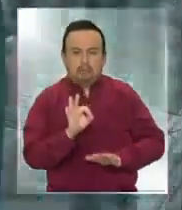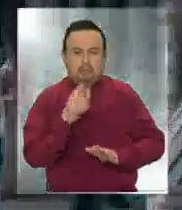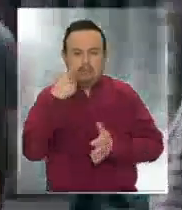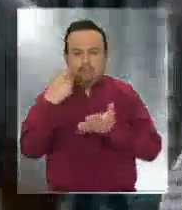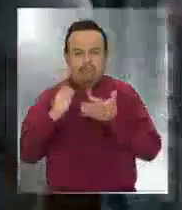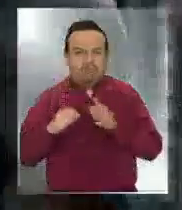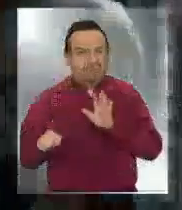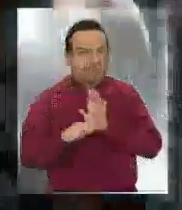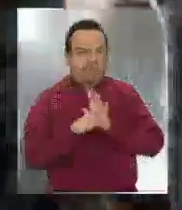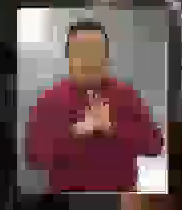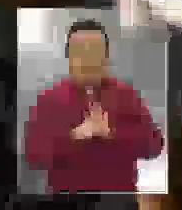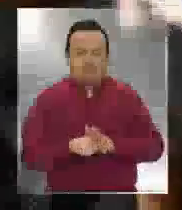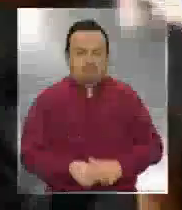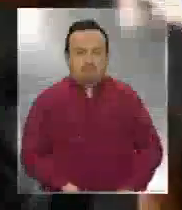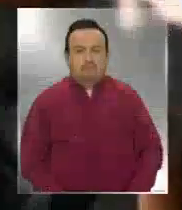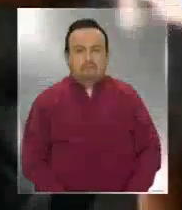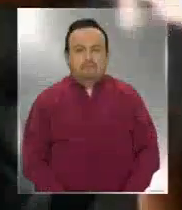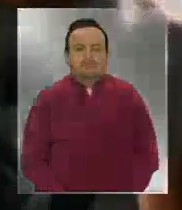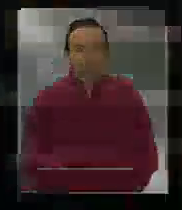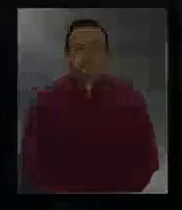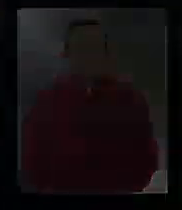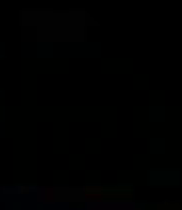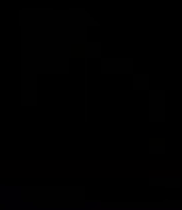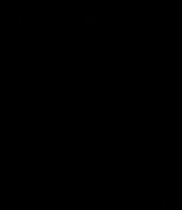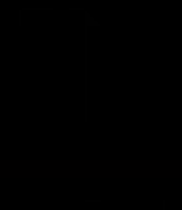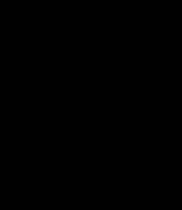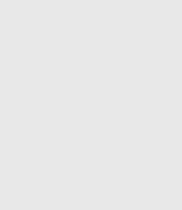evalúa negativamente.